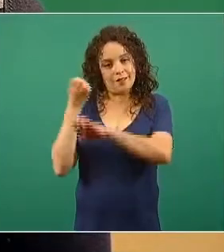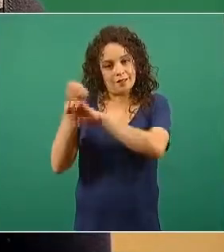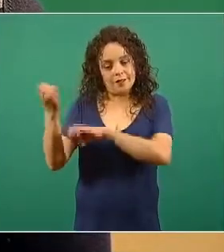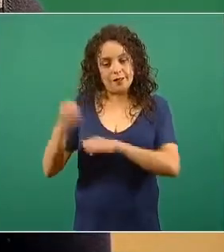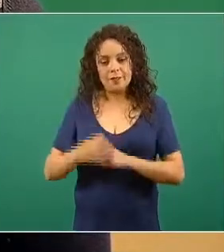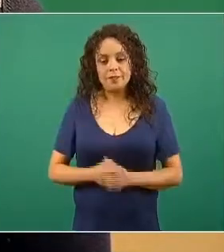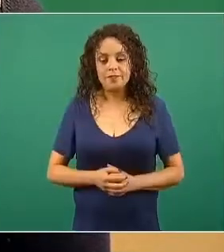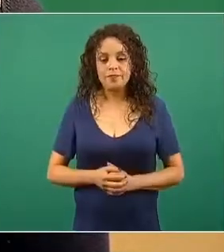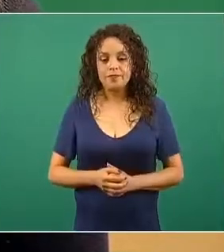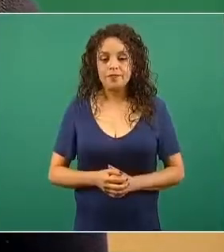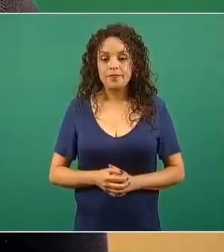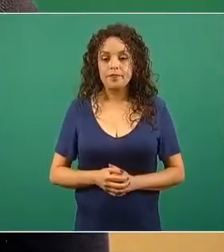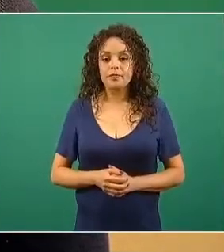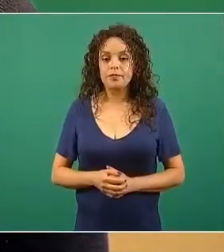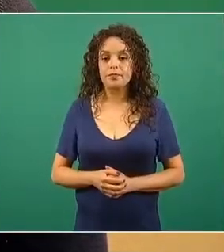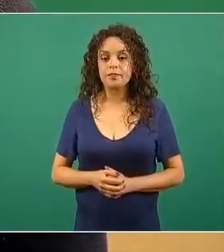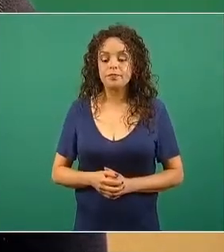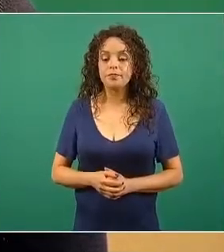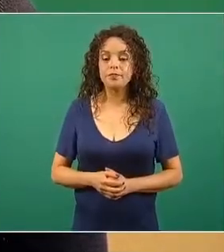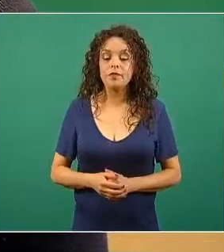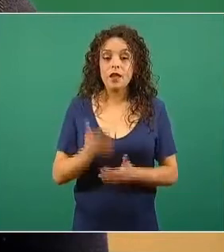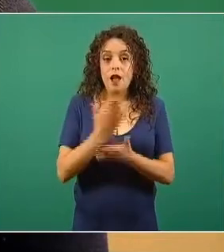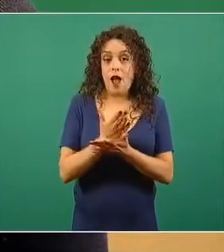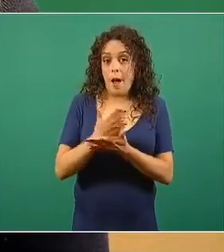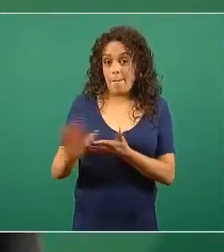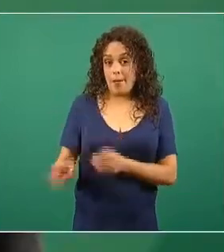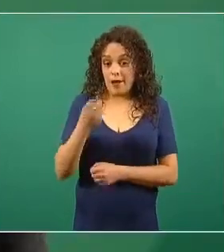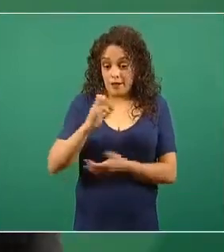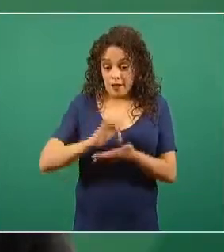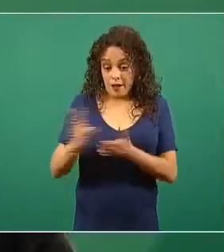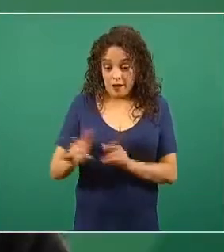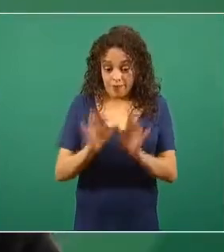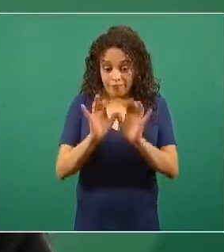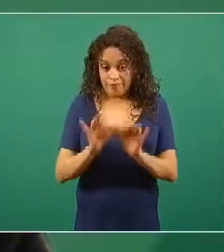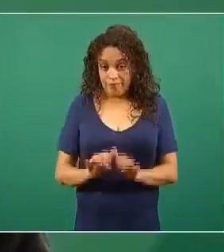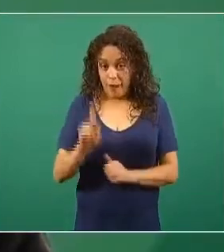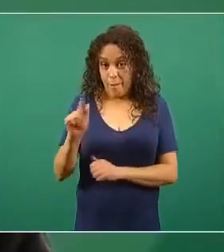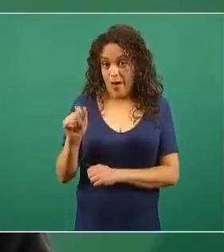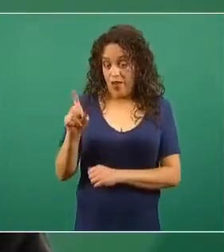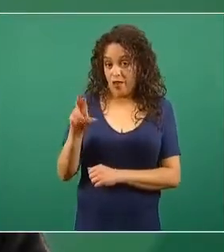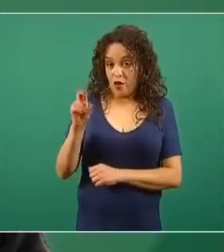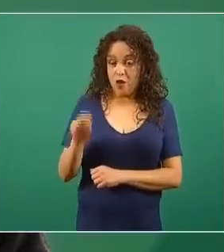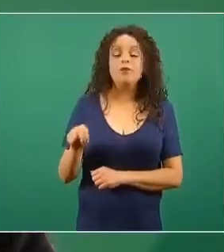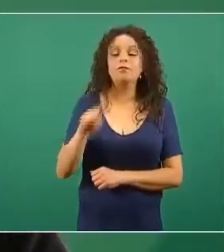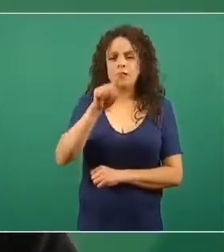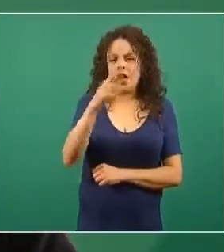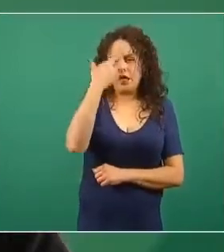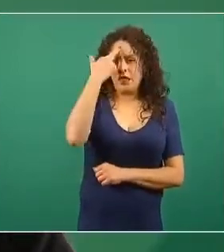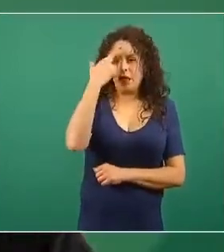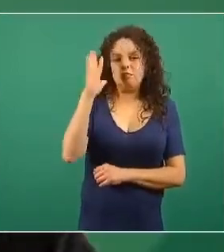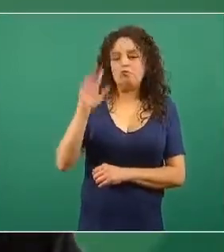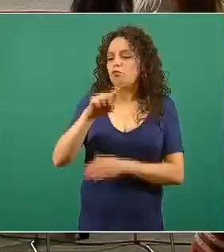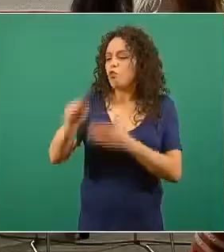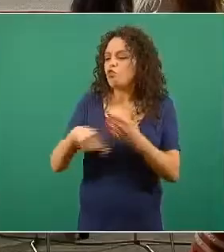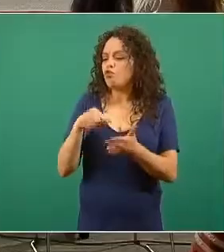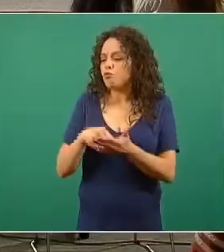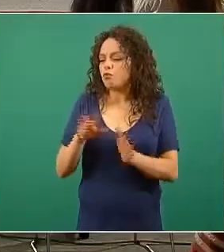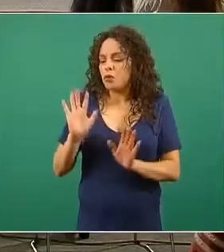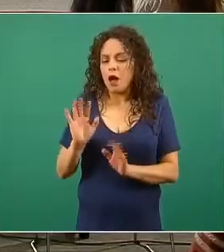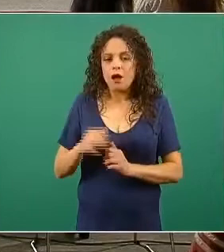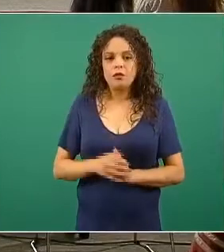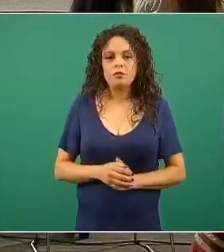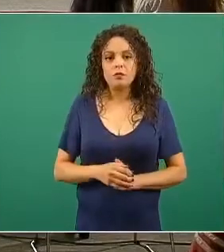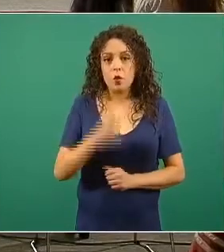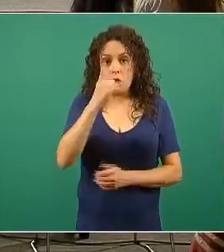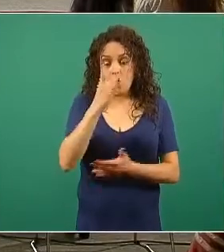precisamente lo que ha permitido además es identificar, recordemos que en una localidad sucede en todas las profesiones,